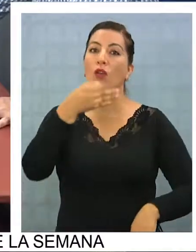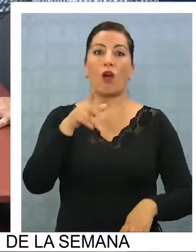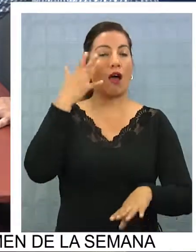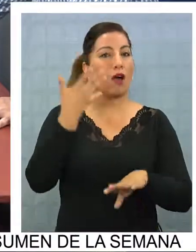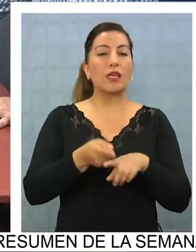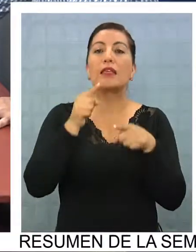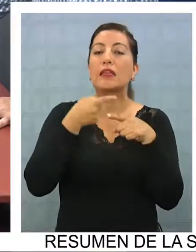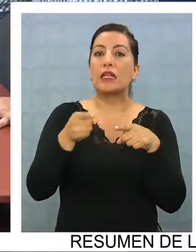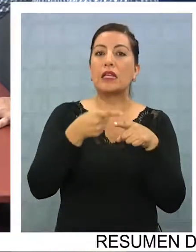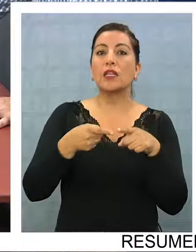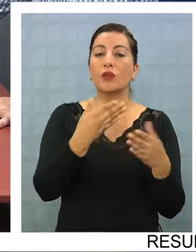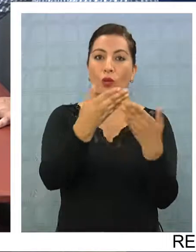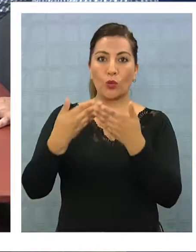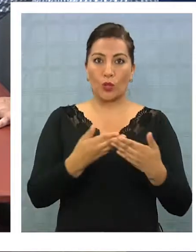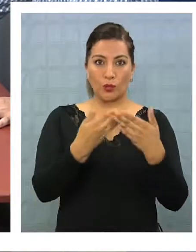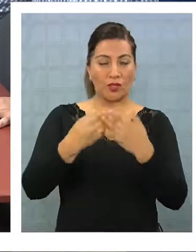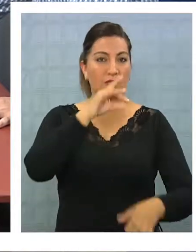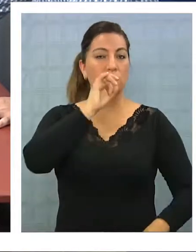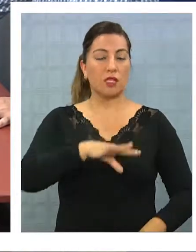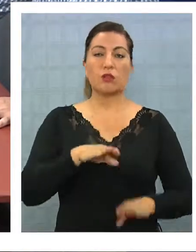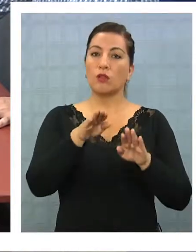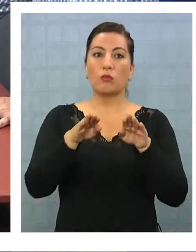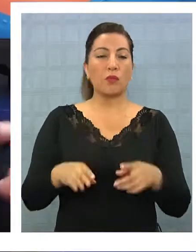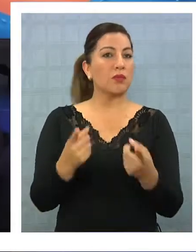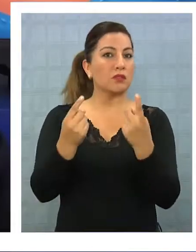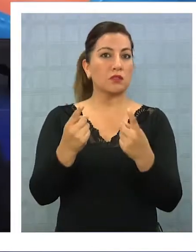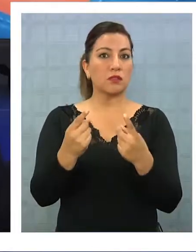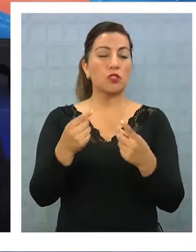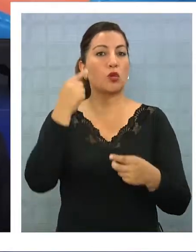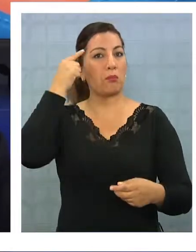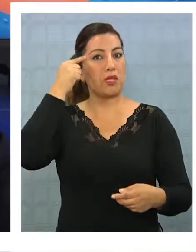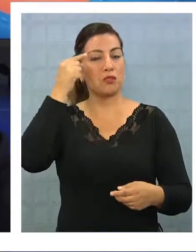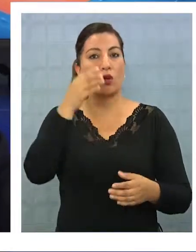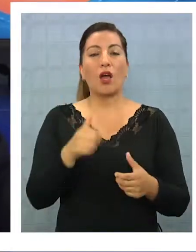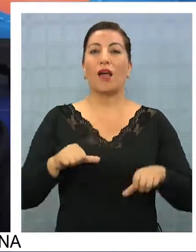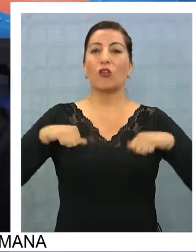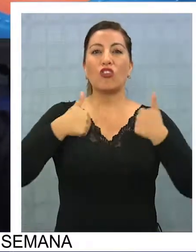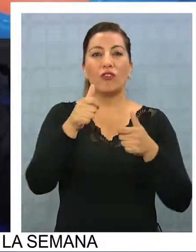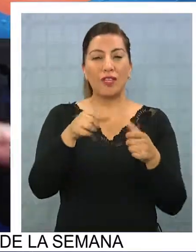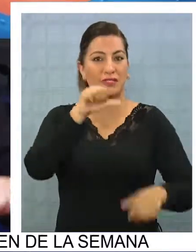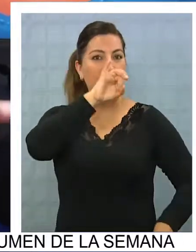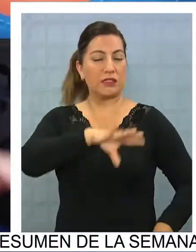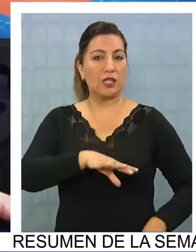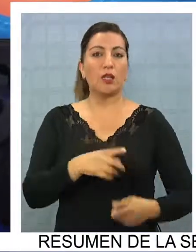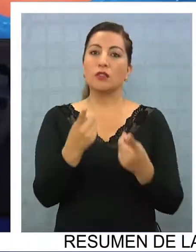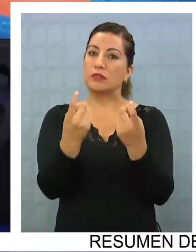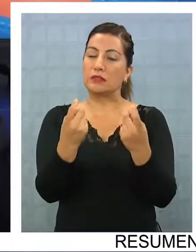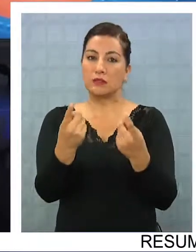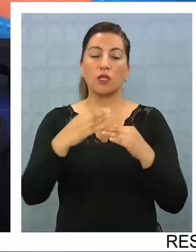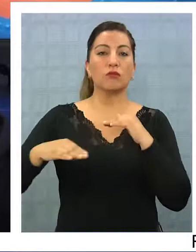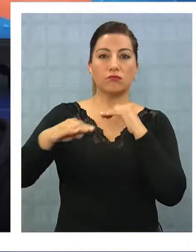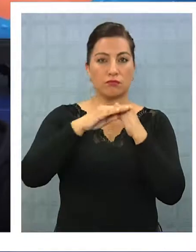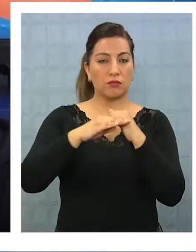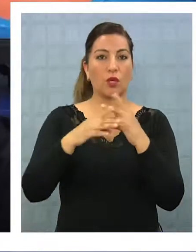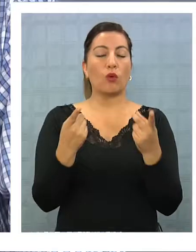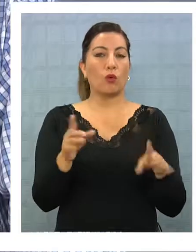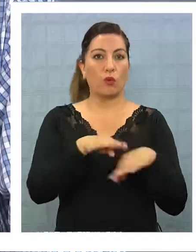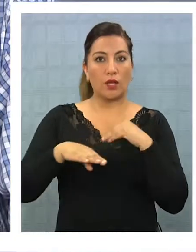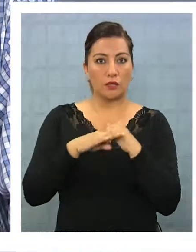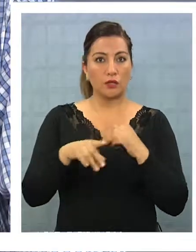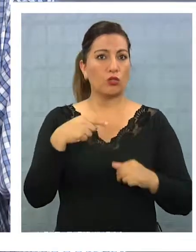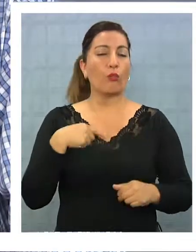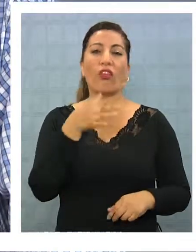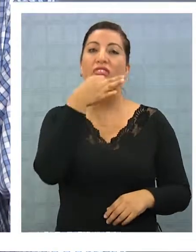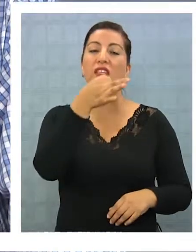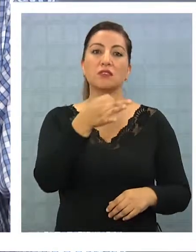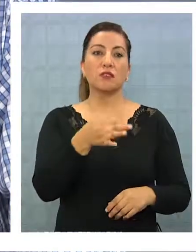voy a dar crédito a los estudiantes chilenos, a las mismas necesidades hay que darle a todos los jóvenes chilenos que tengan esas necesidades y ese mérito. No